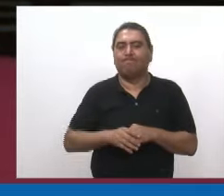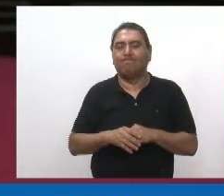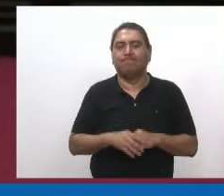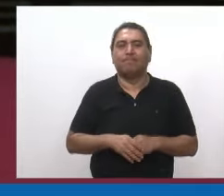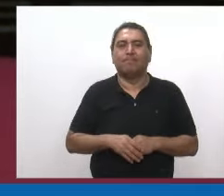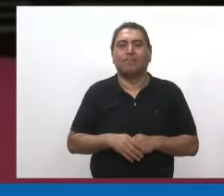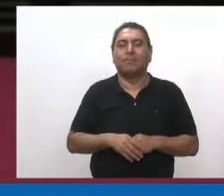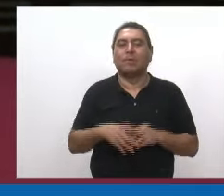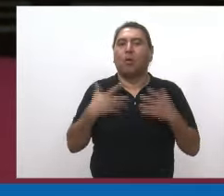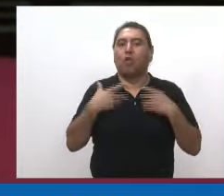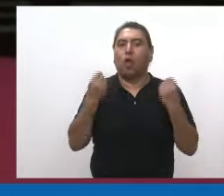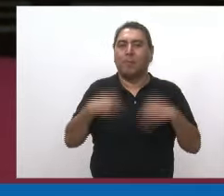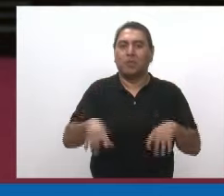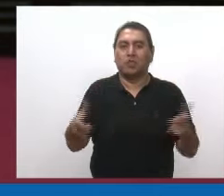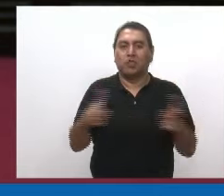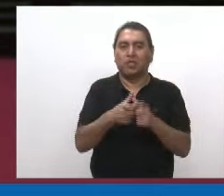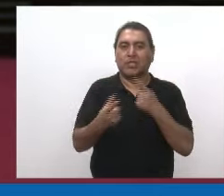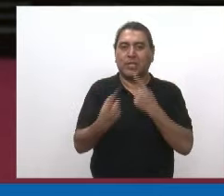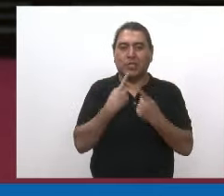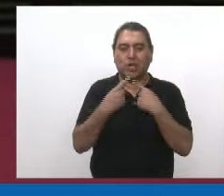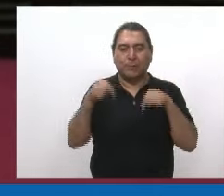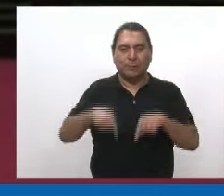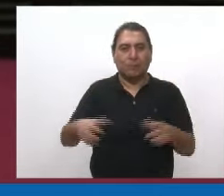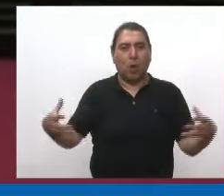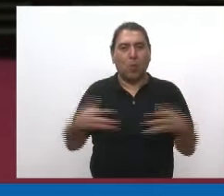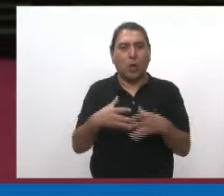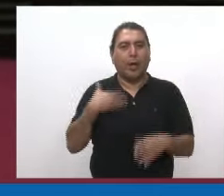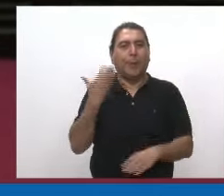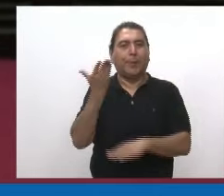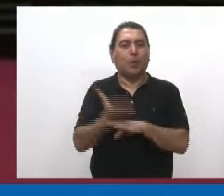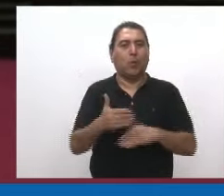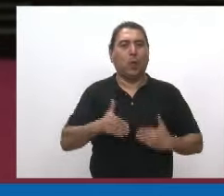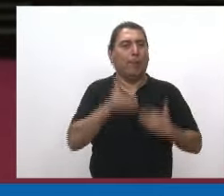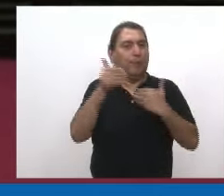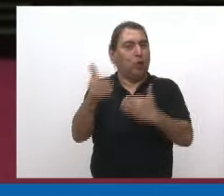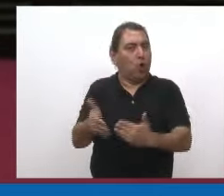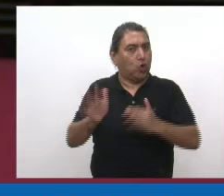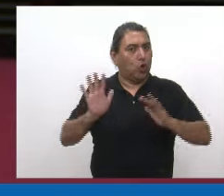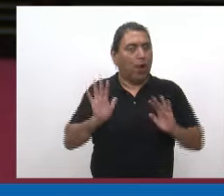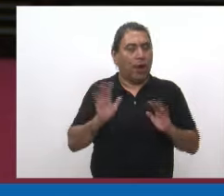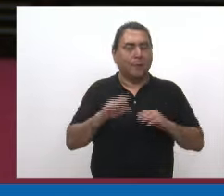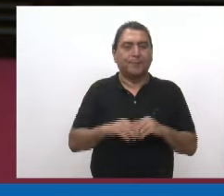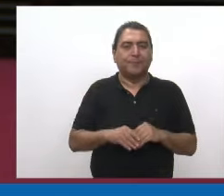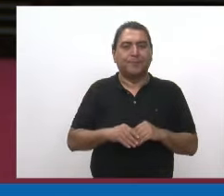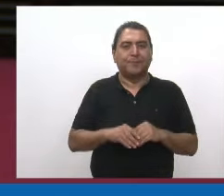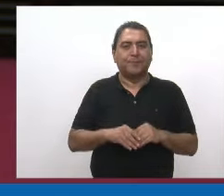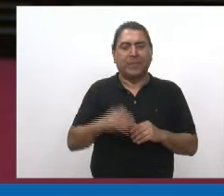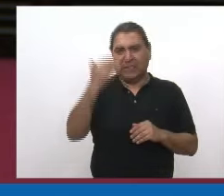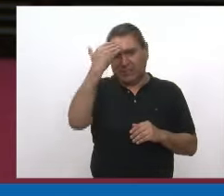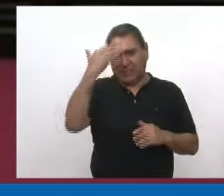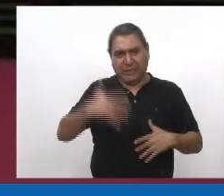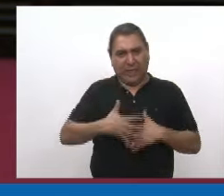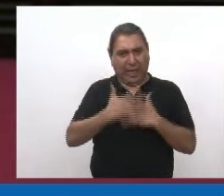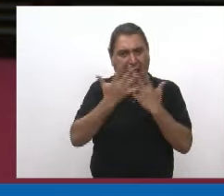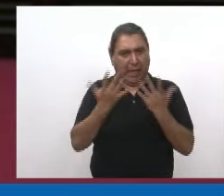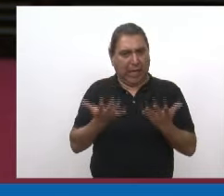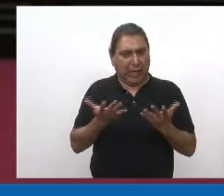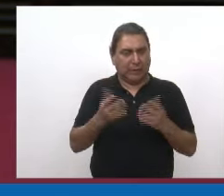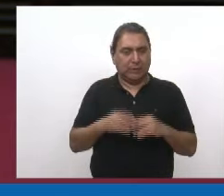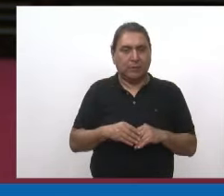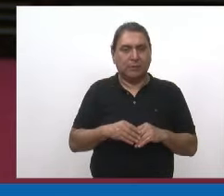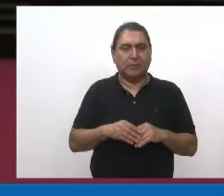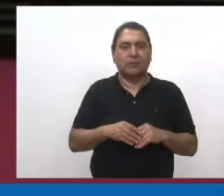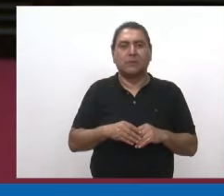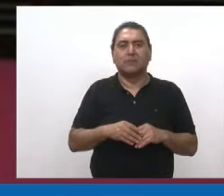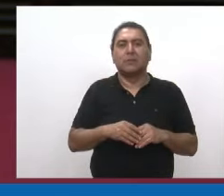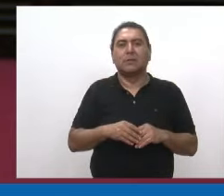Al comienzo de esta sesión, este bloque pidió una prórroga de 15 días. 15